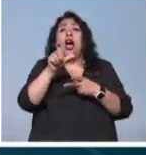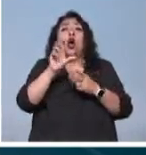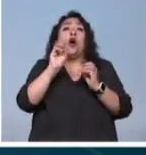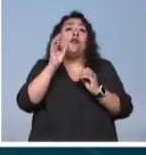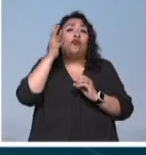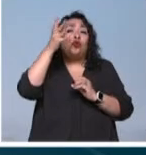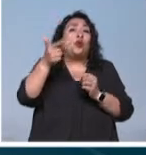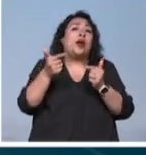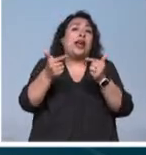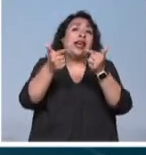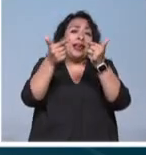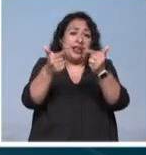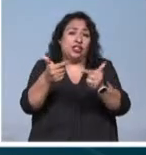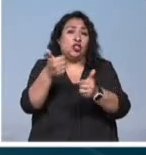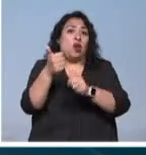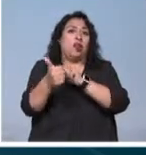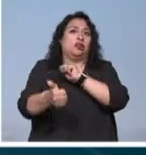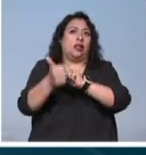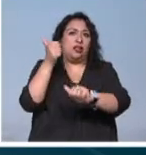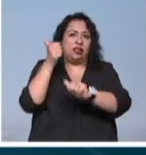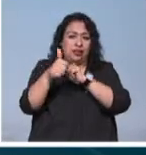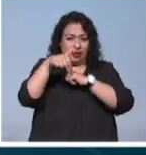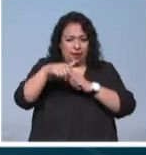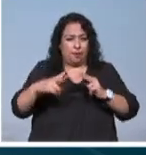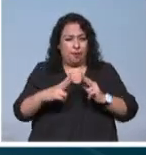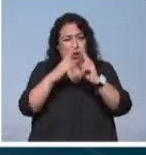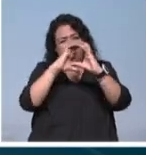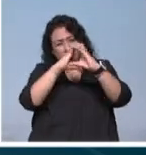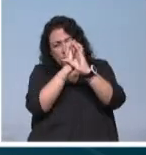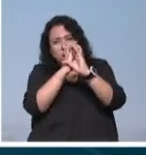futuras generaciones de atletas. Y aquí en Pariscopio les